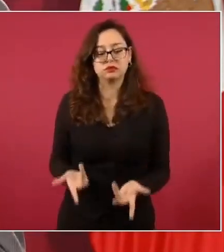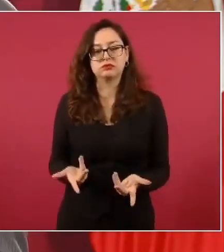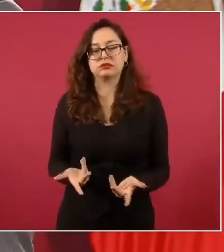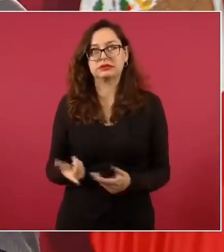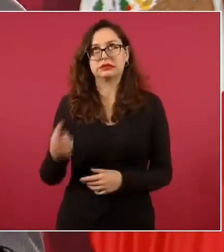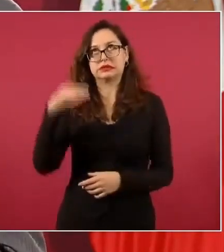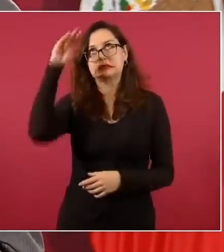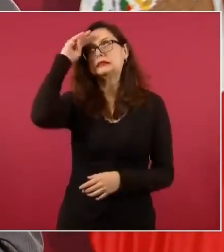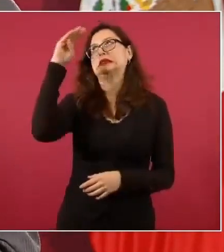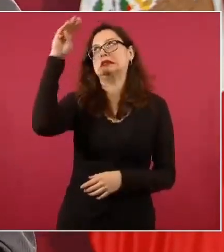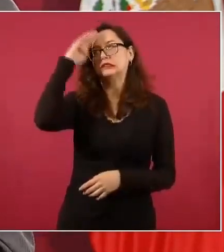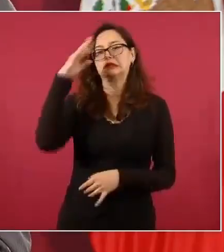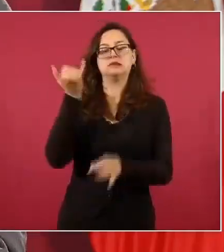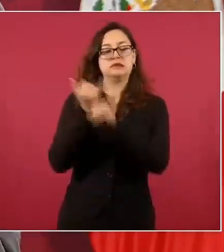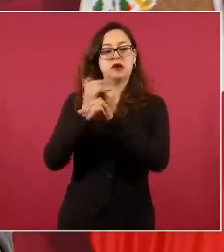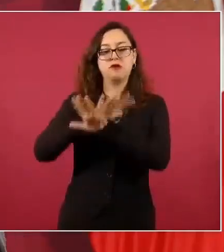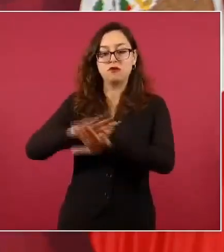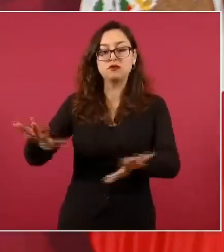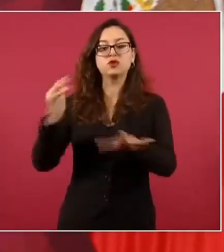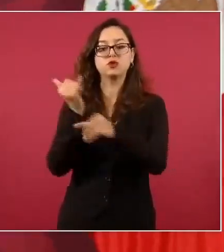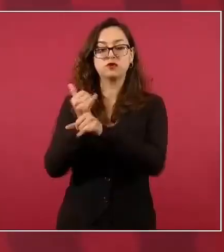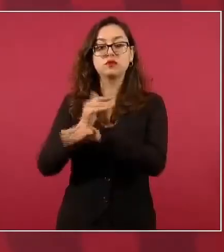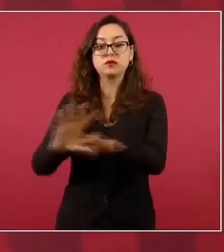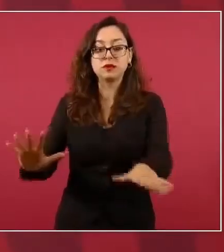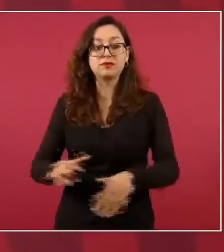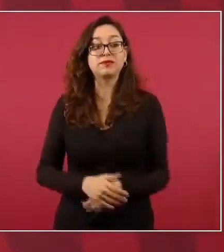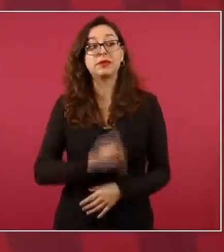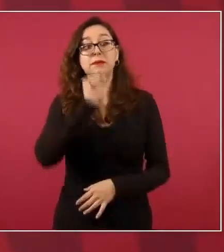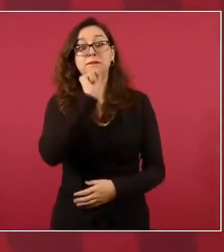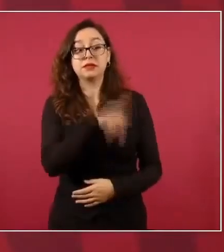hasta en los jóvenes